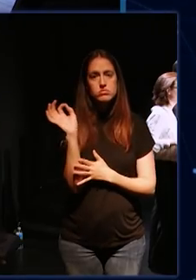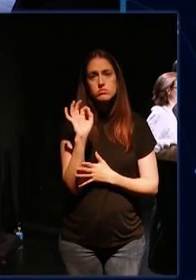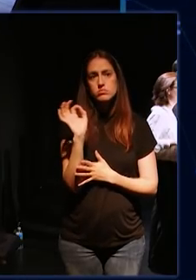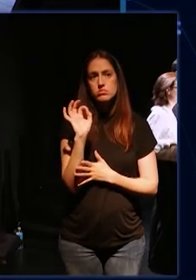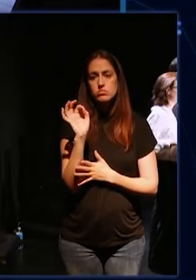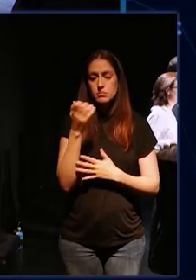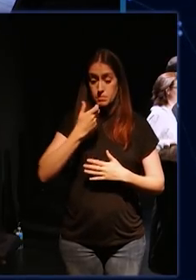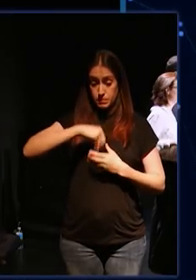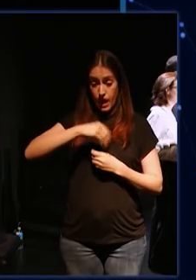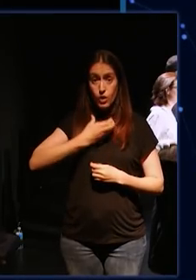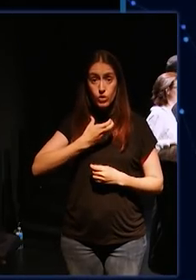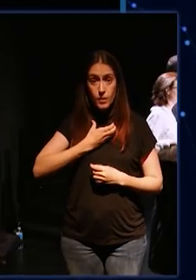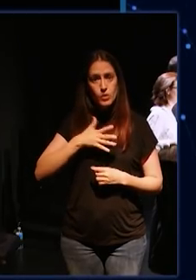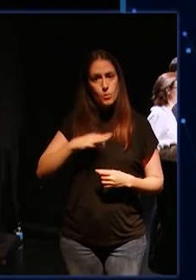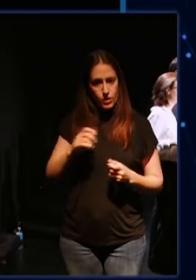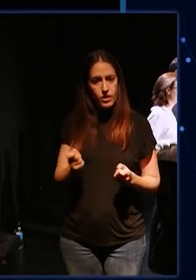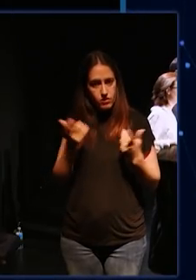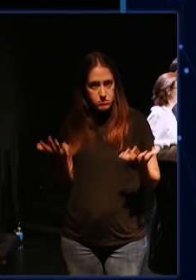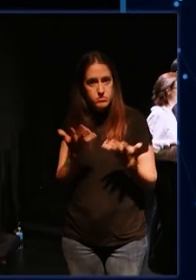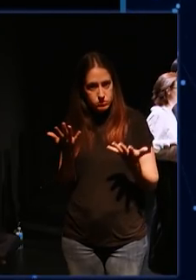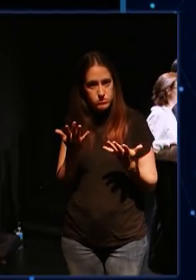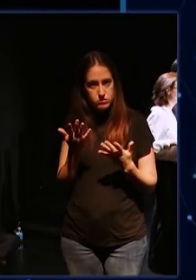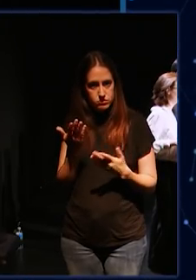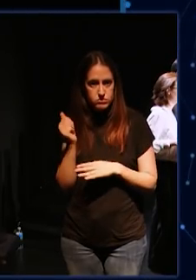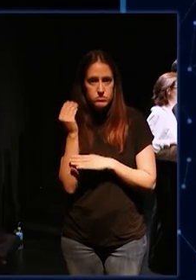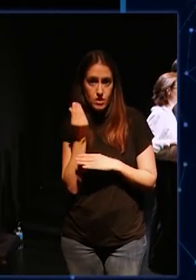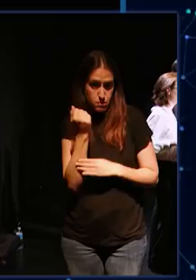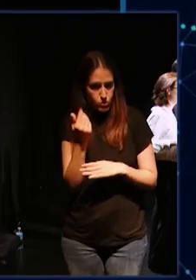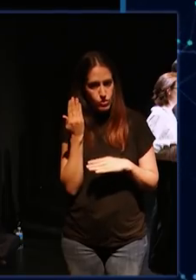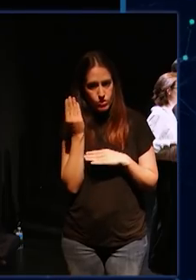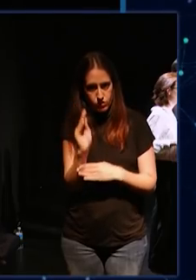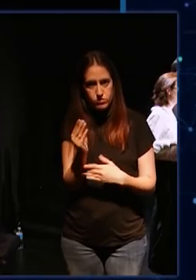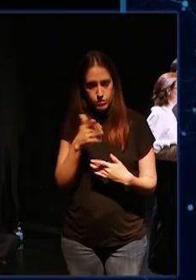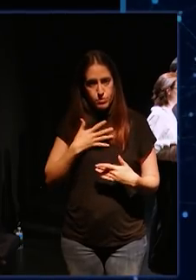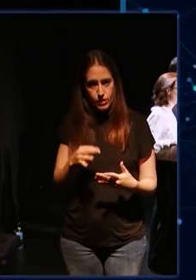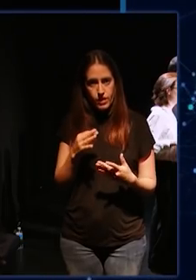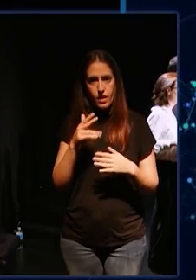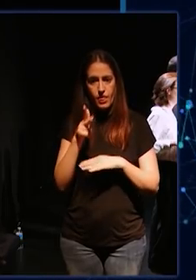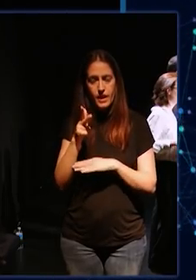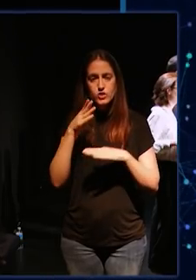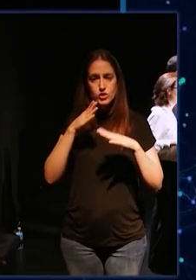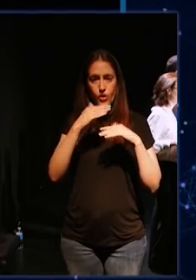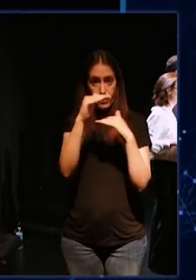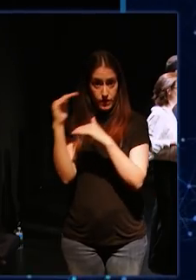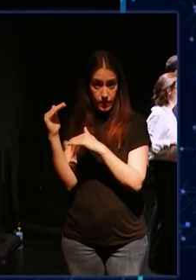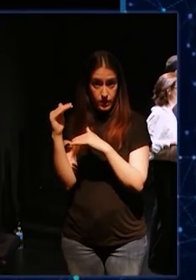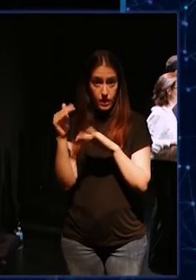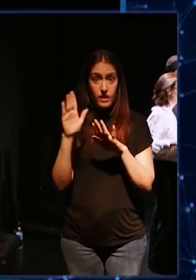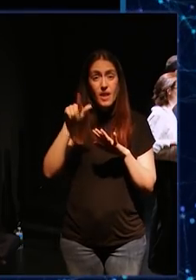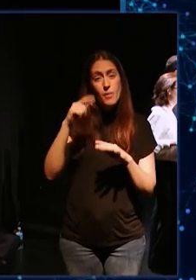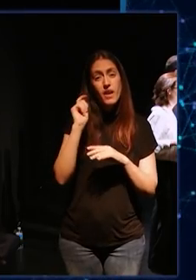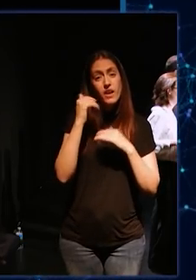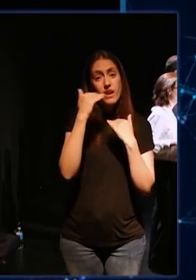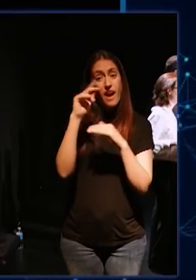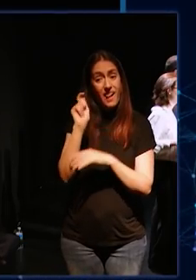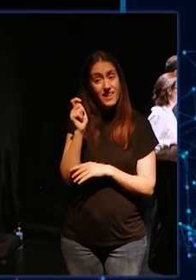desde el ayuntamiento se puede incentivar y se puede ayudar el tema del derecho a la vivienda. Y sobre todo estos alquileres sociales,